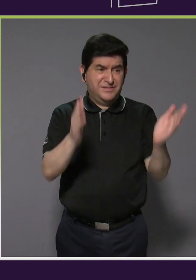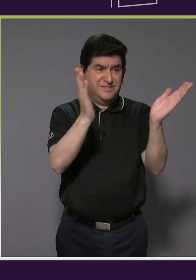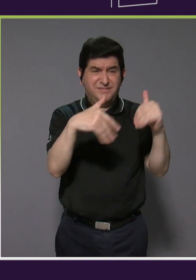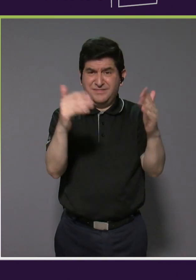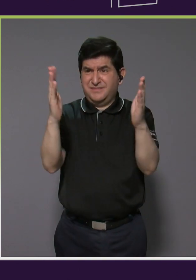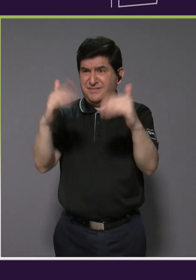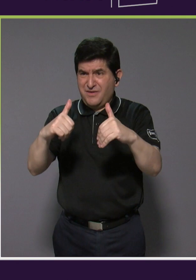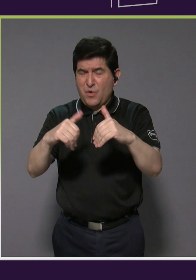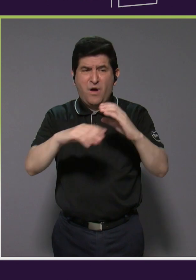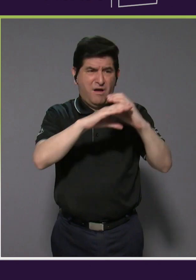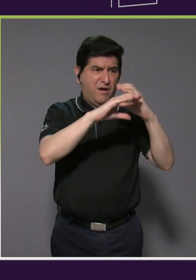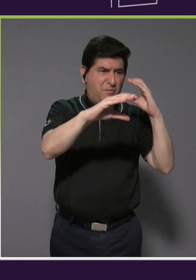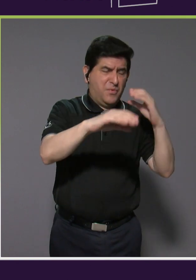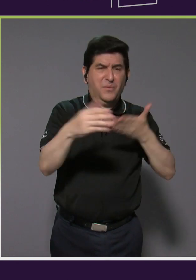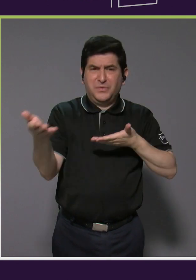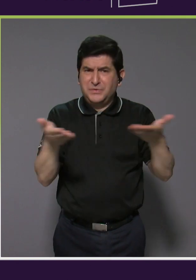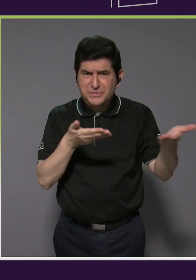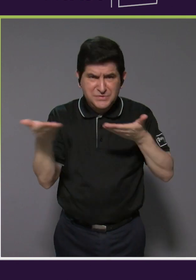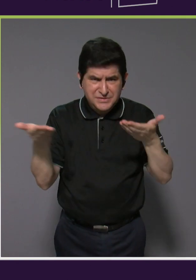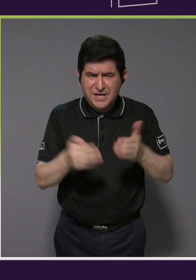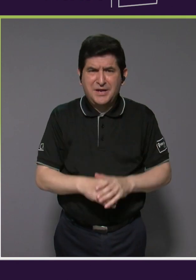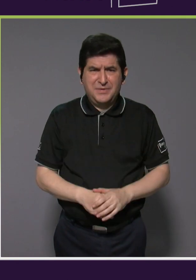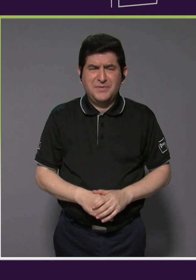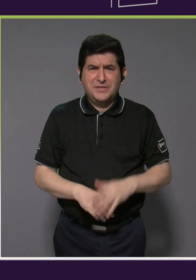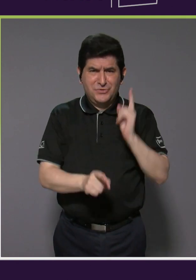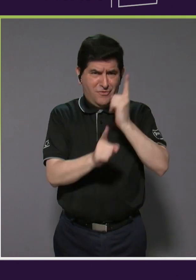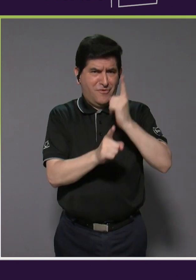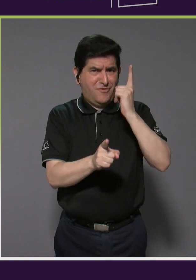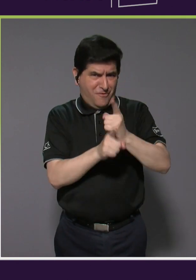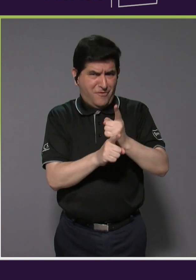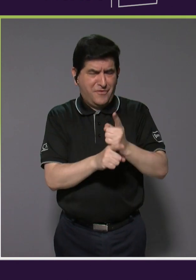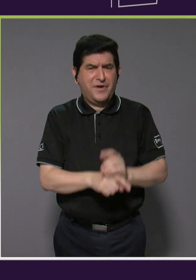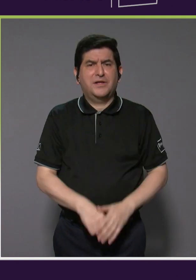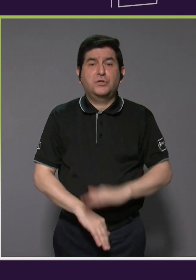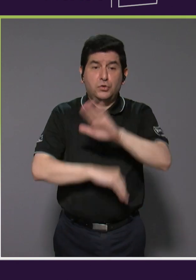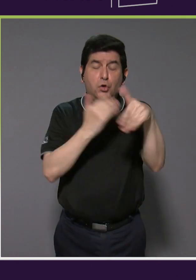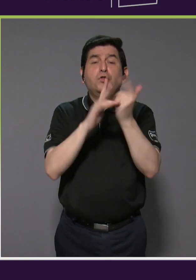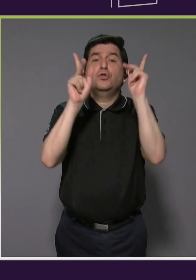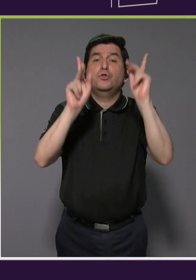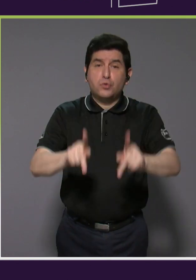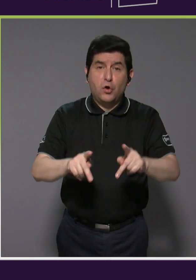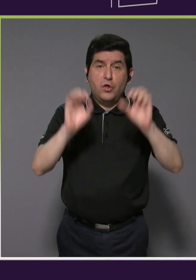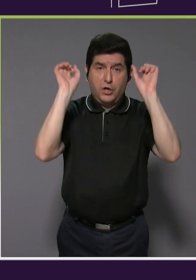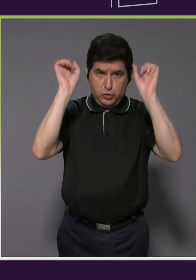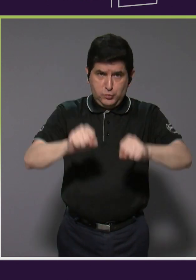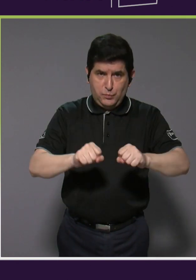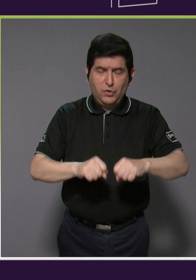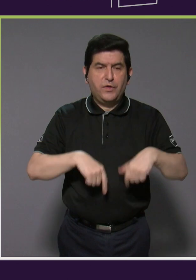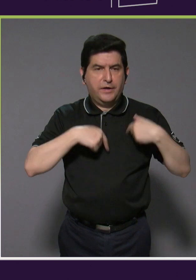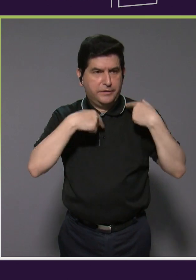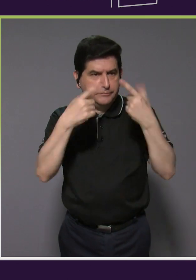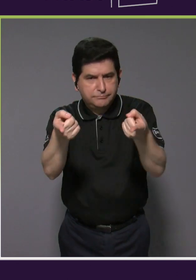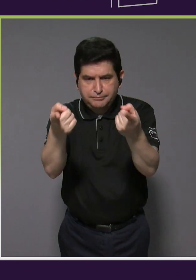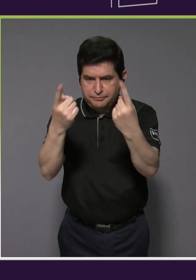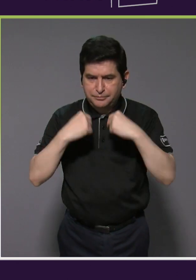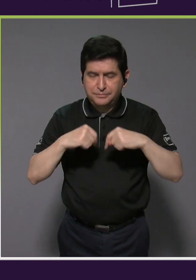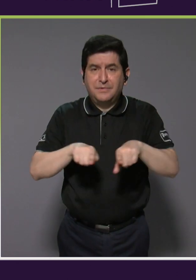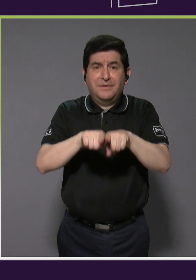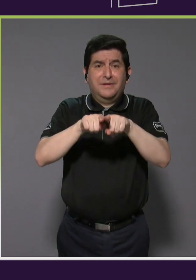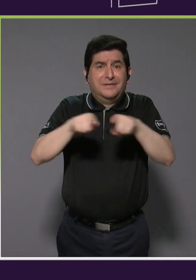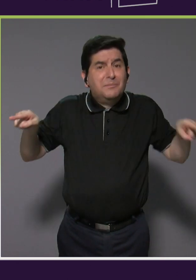flotilla o no hay un servicio de transporte adecuado para que todas las personas puedan trasladarse,